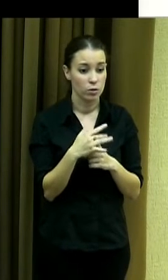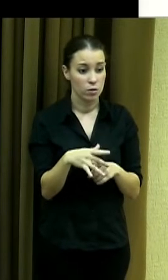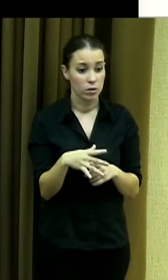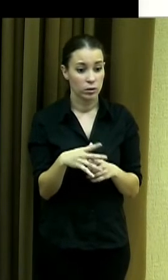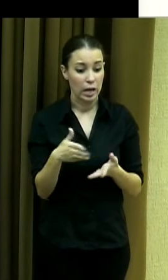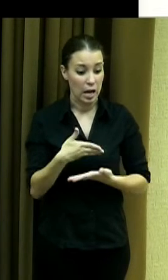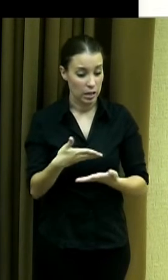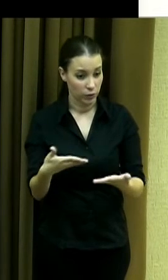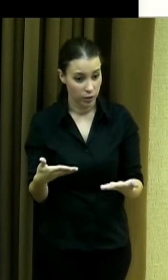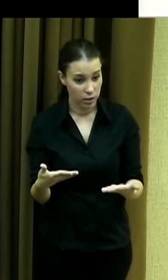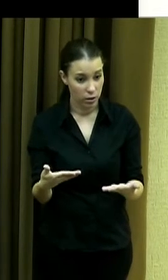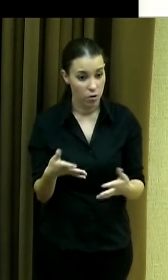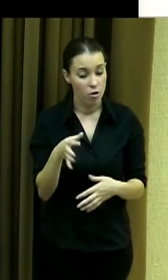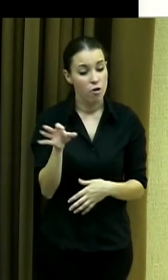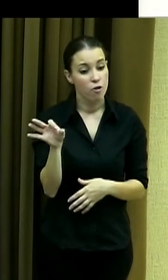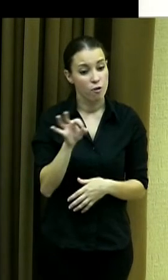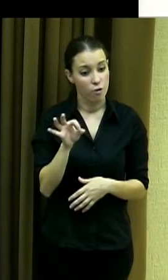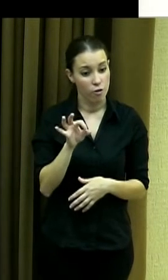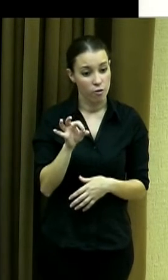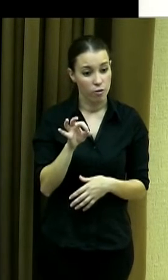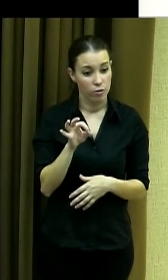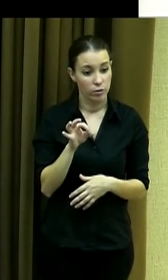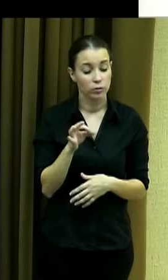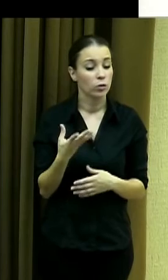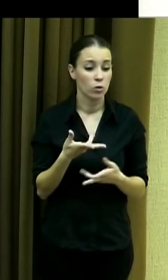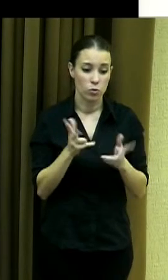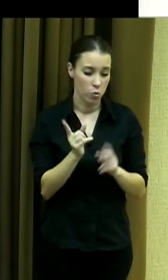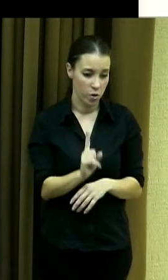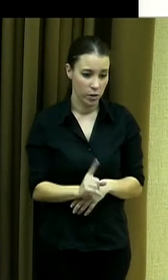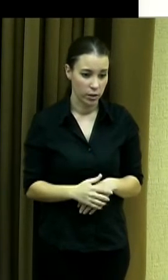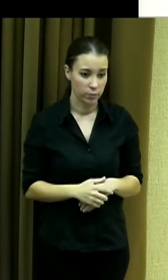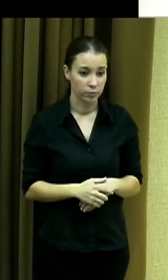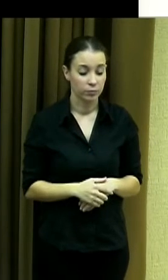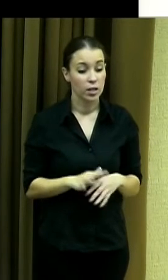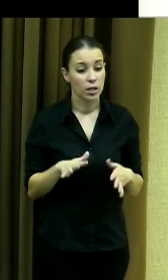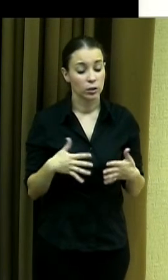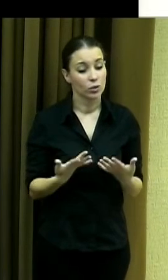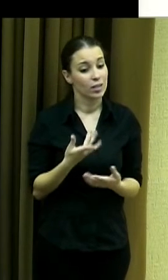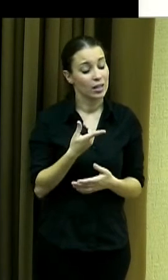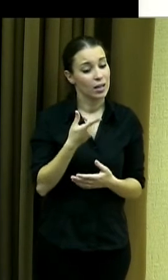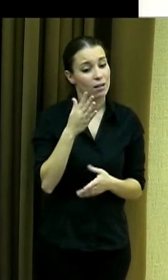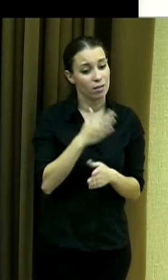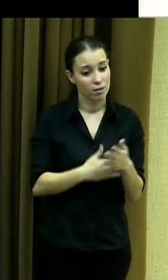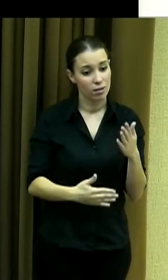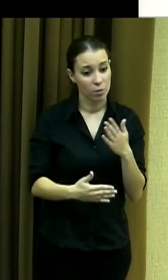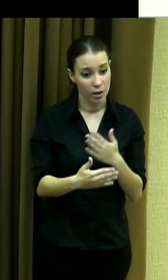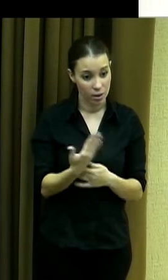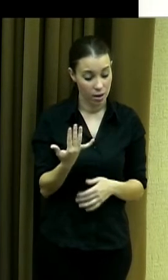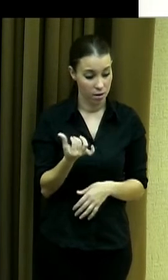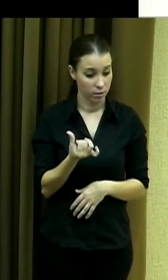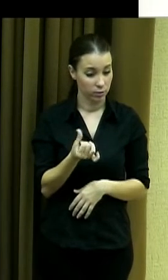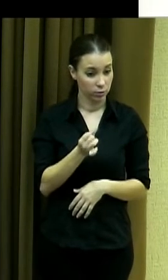facilitador o tenga barreras y no se lo permita. De tal manera que la discapacidad, con una